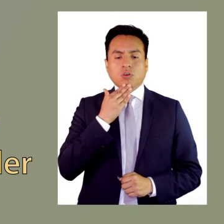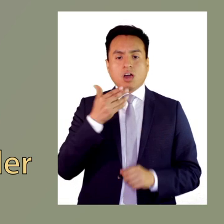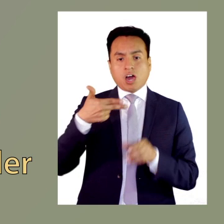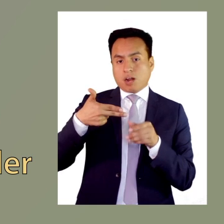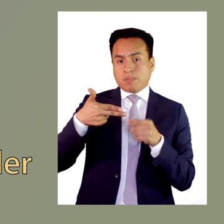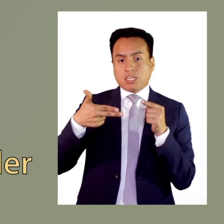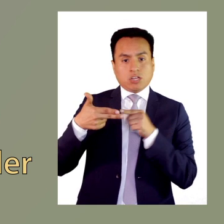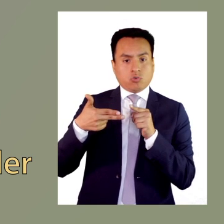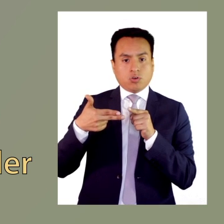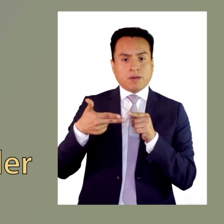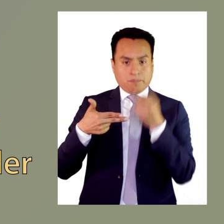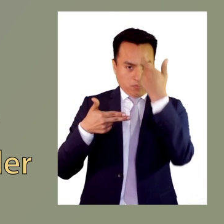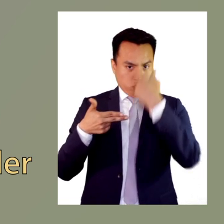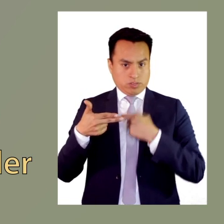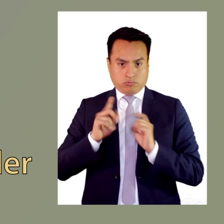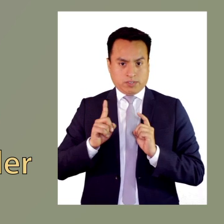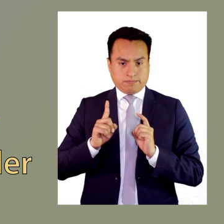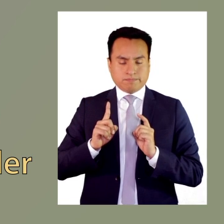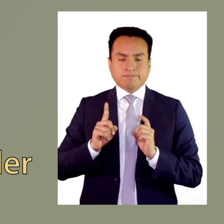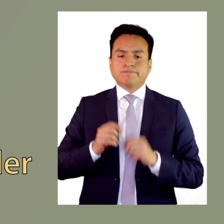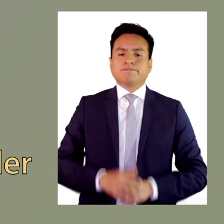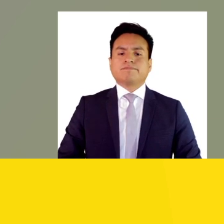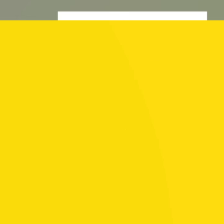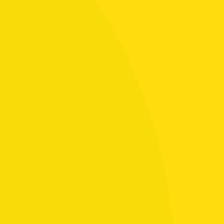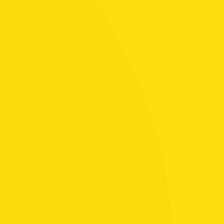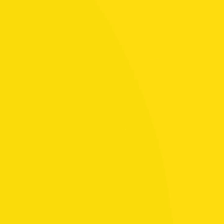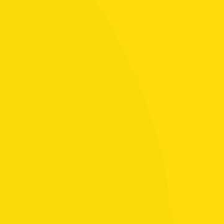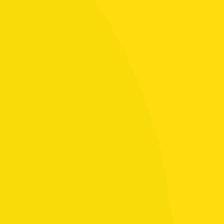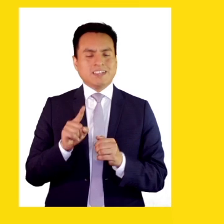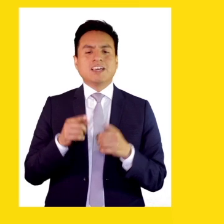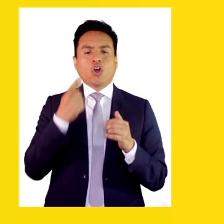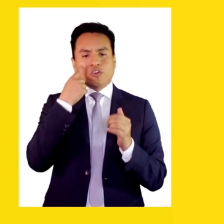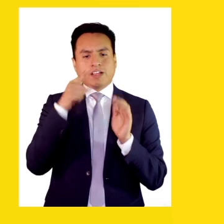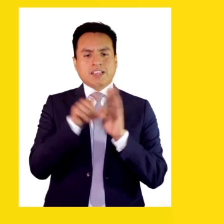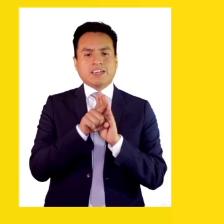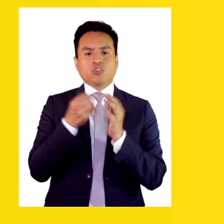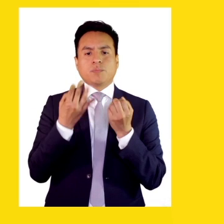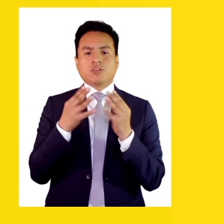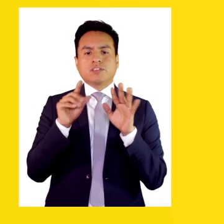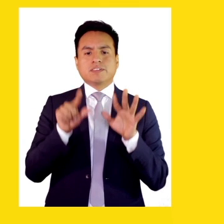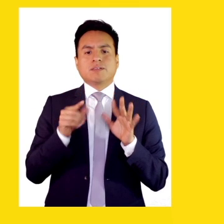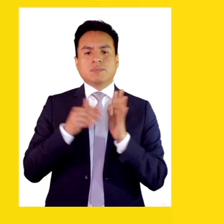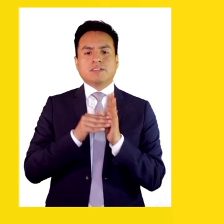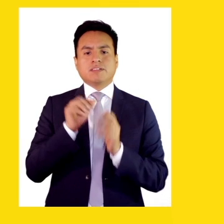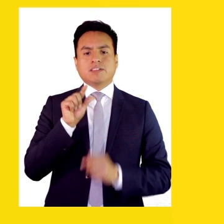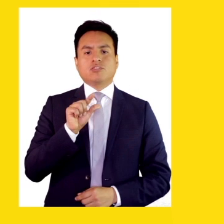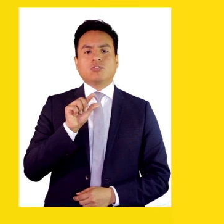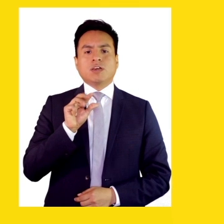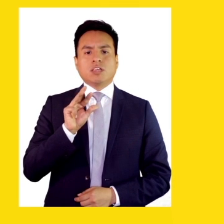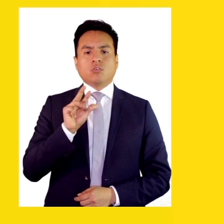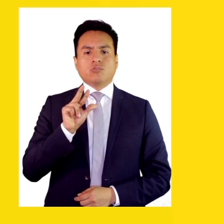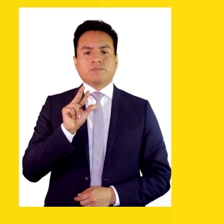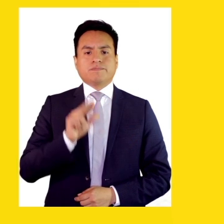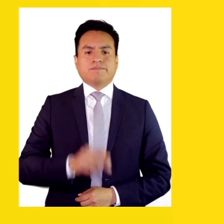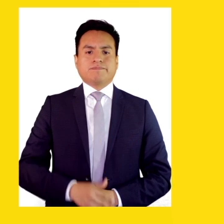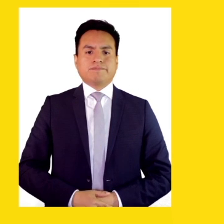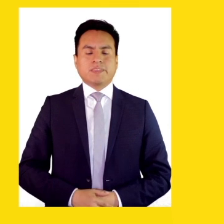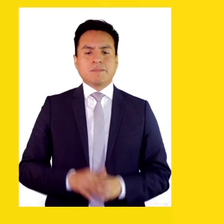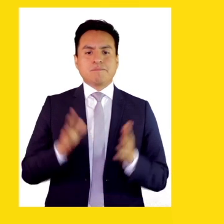cuando el arma ya no se encuentra en poder de la persona conoce la ley número 17